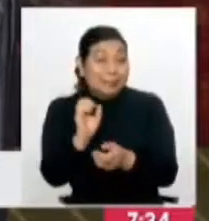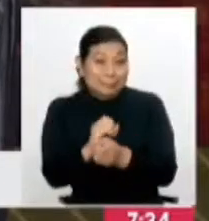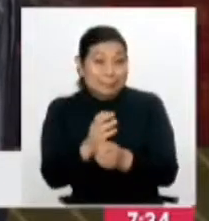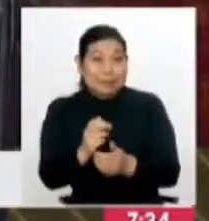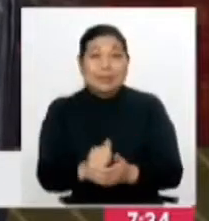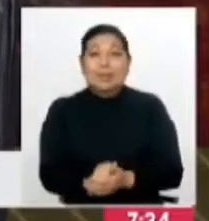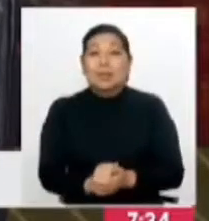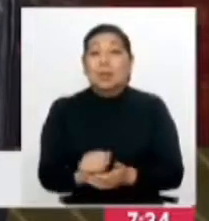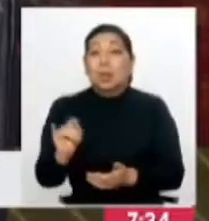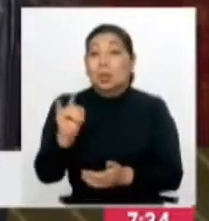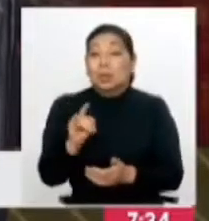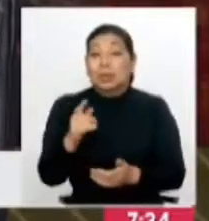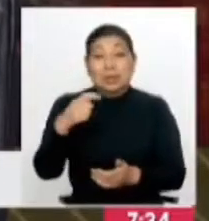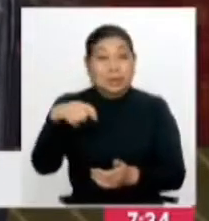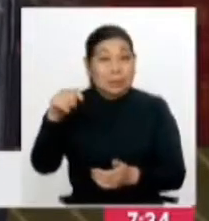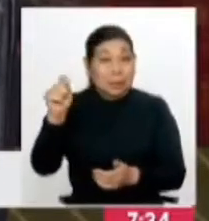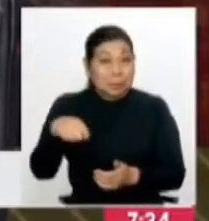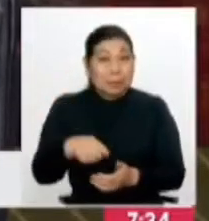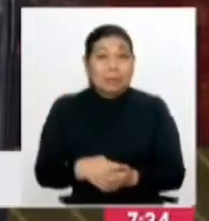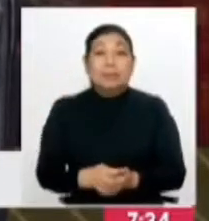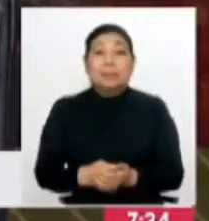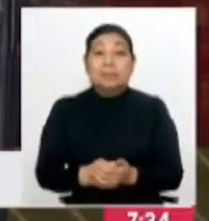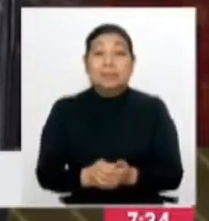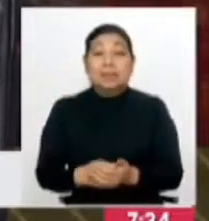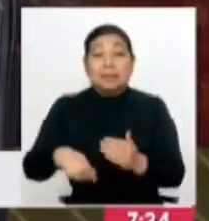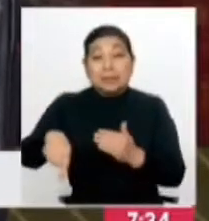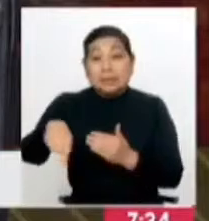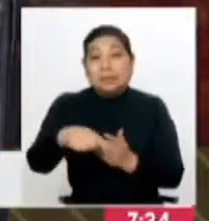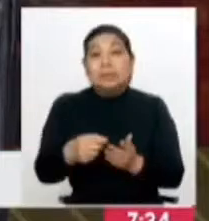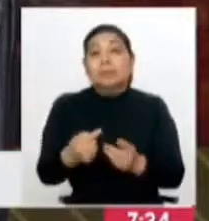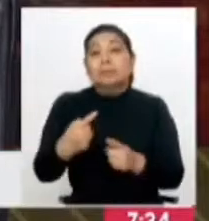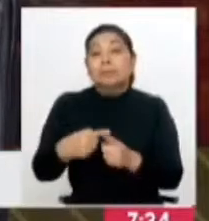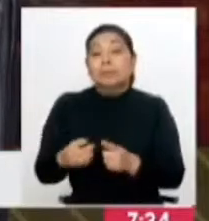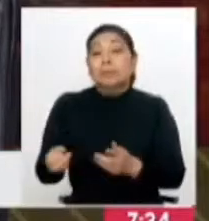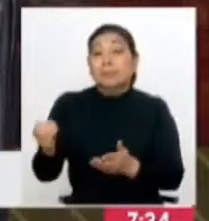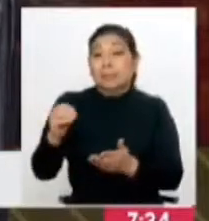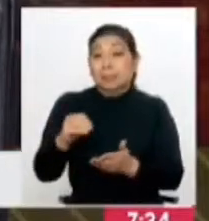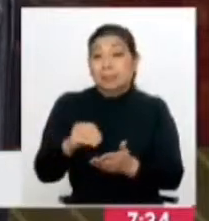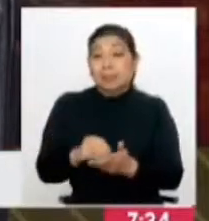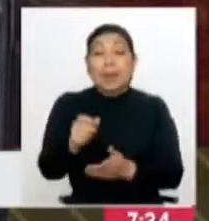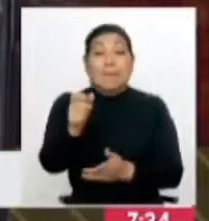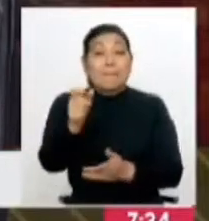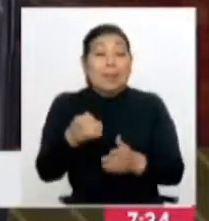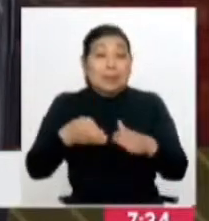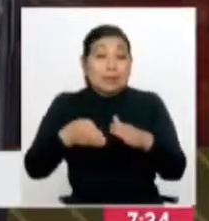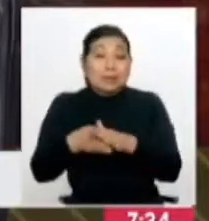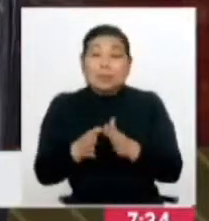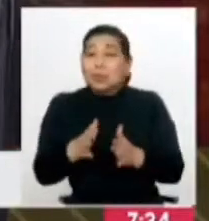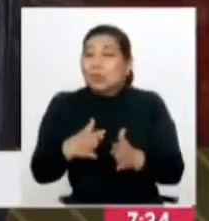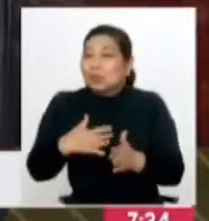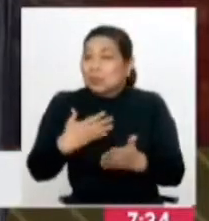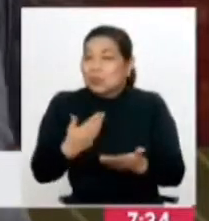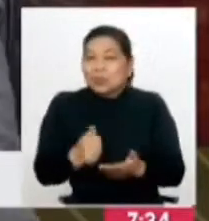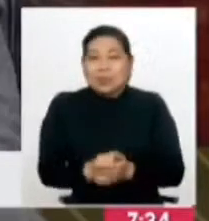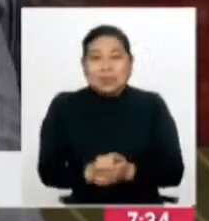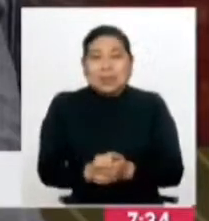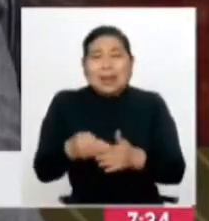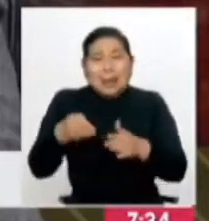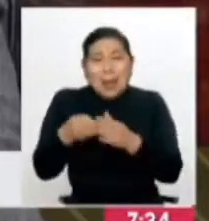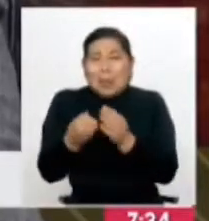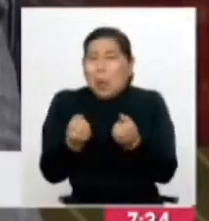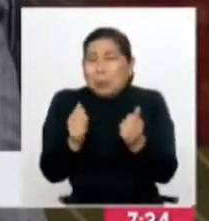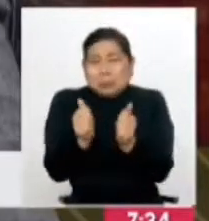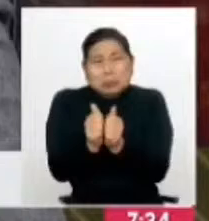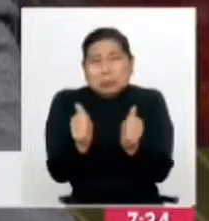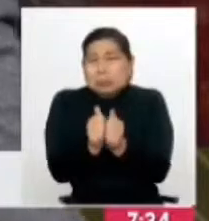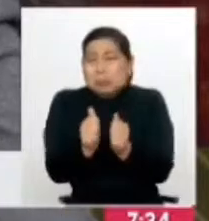pandemia, usando el 100% de nuestros patios, le sumamos el hecho de que la gente adentro no se podía acumular.